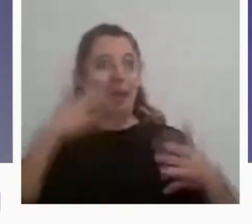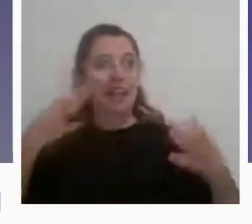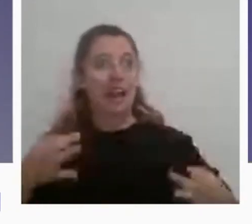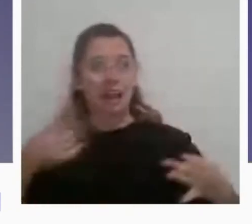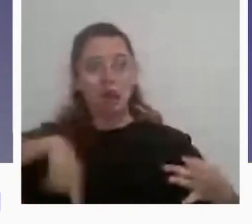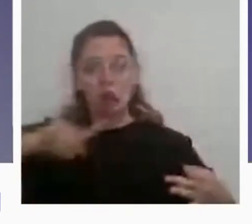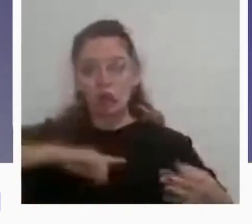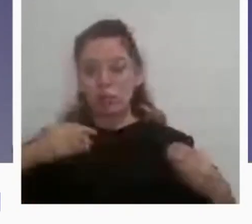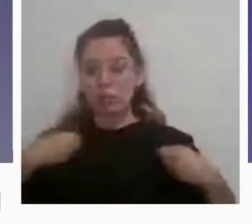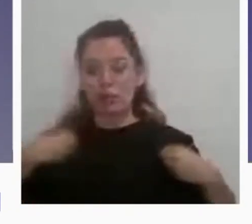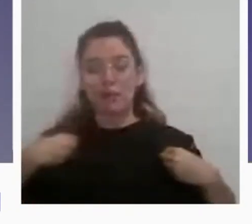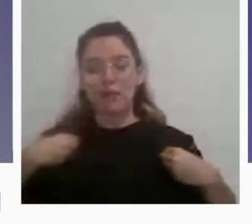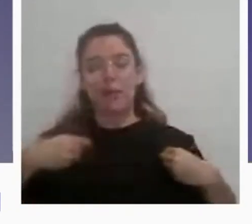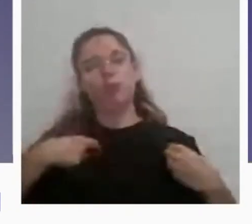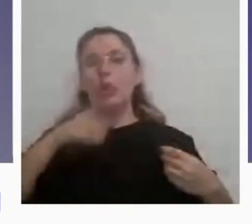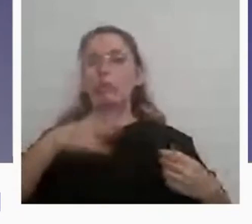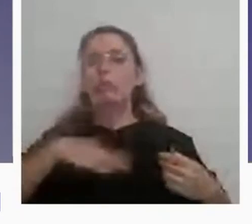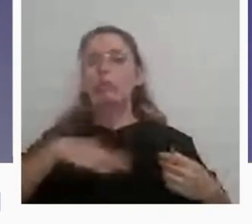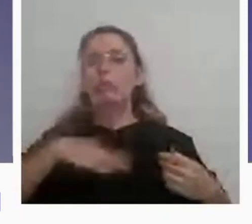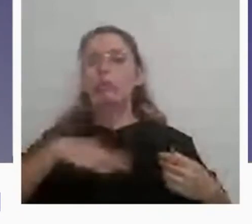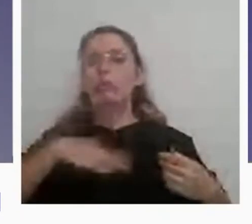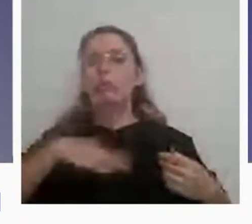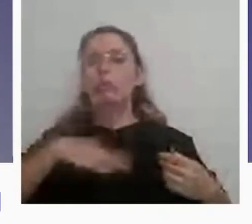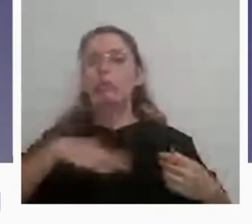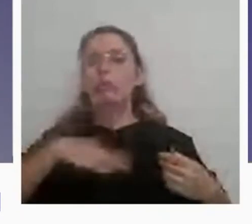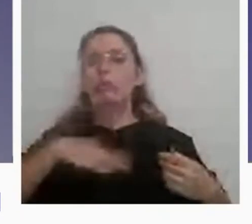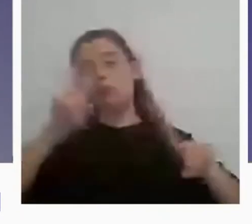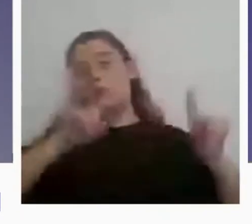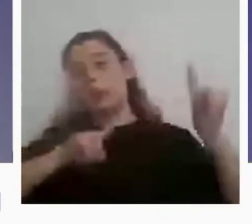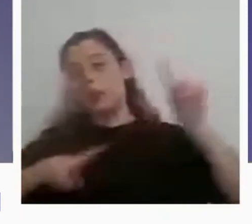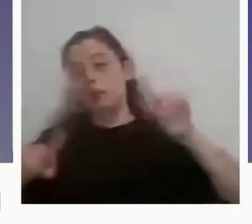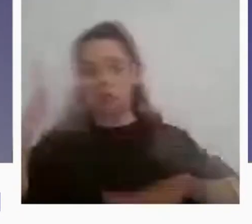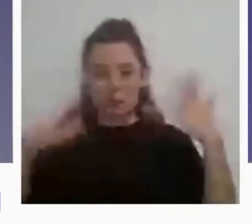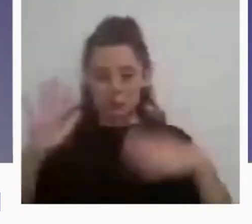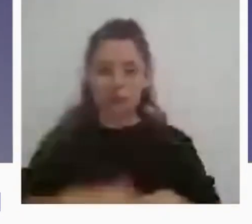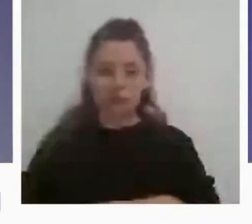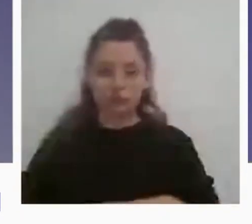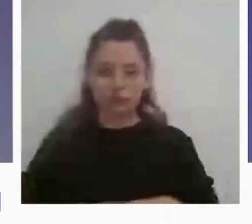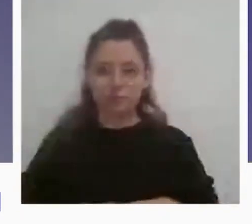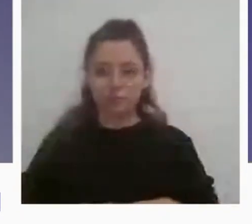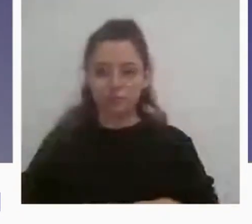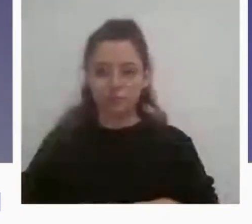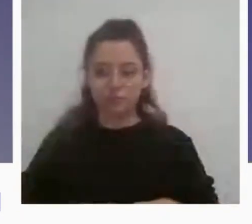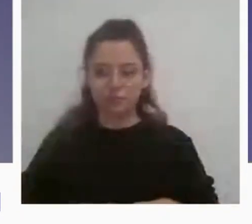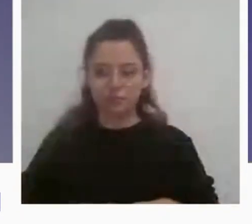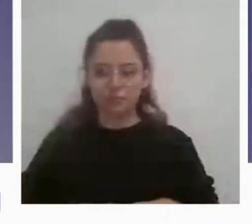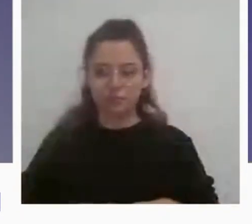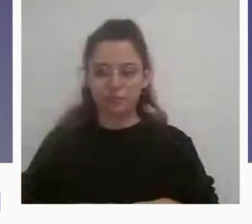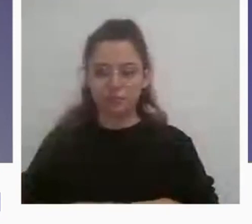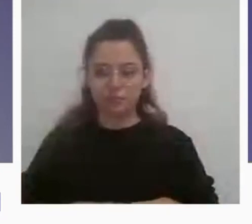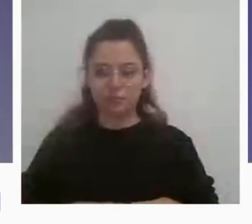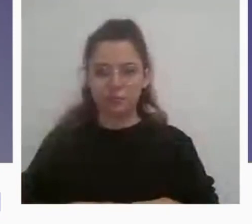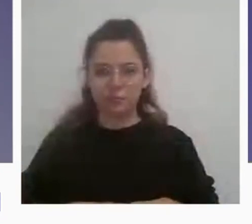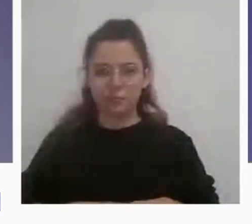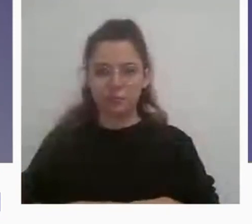no solo eso, sino que lo que el think tank, ¿no? Y con este BBK Cuna Instituto, lo que ha ocurrido también es que por la